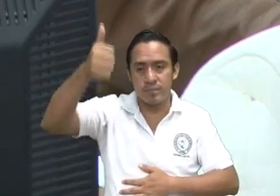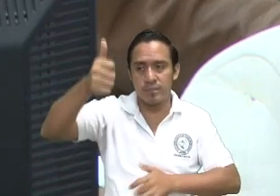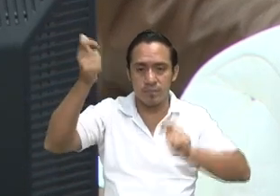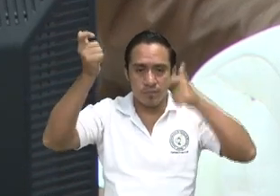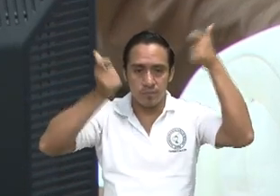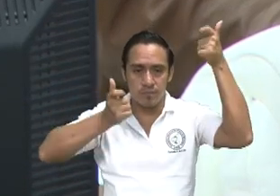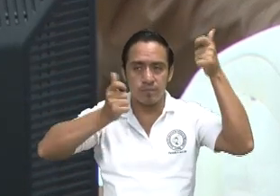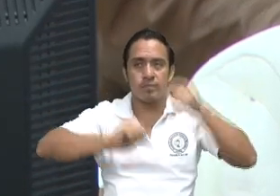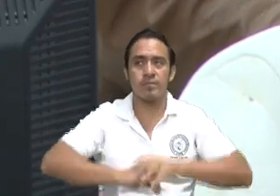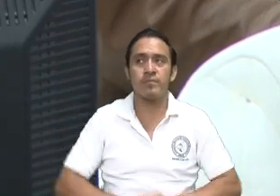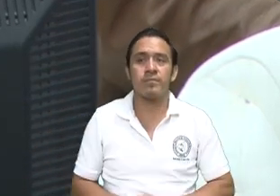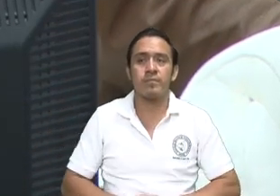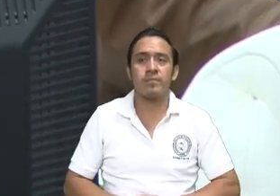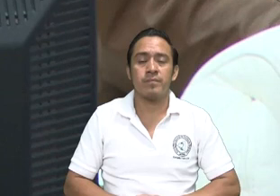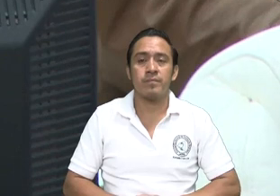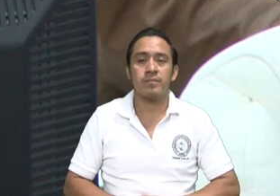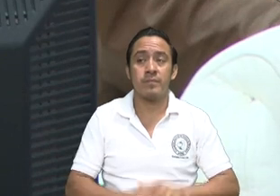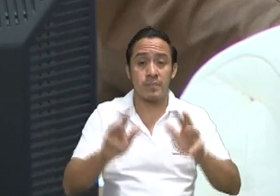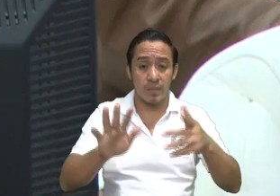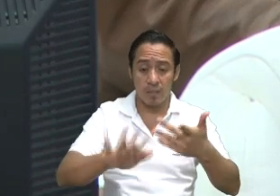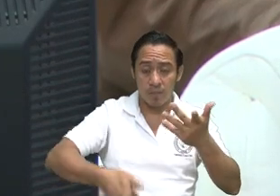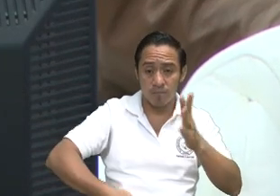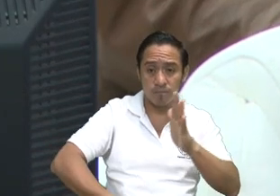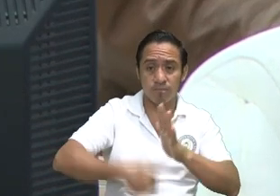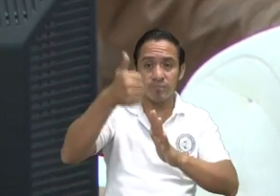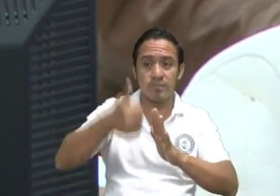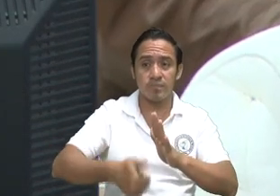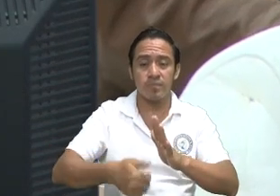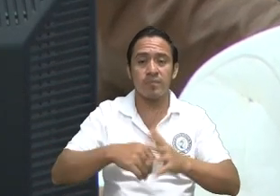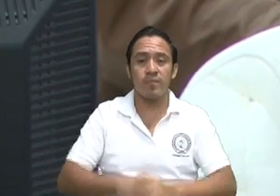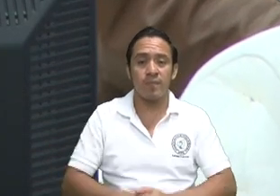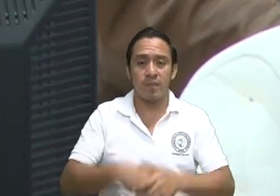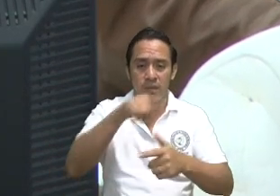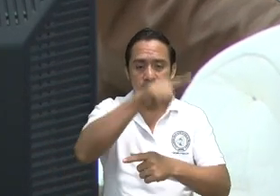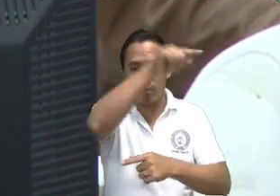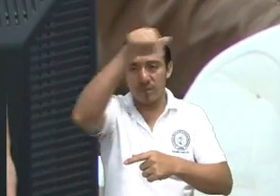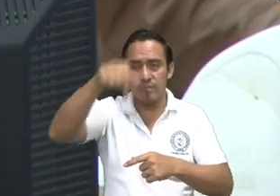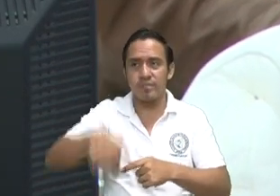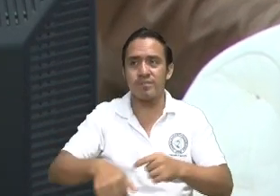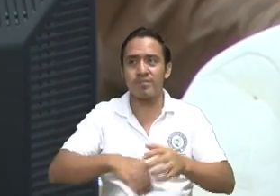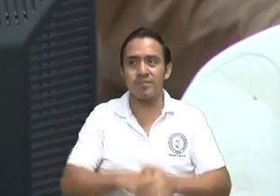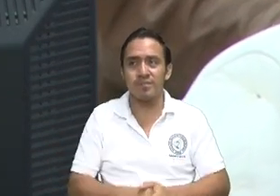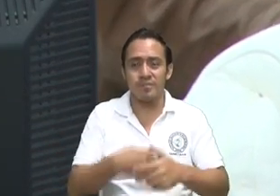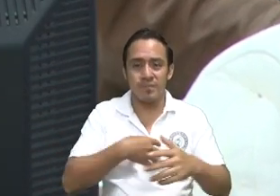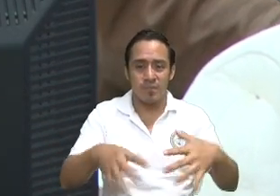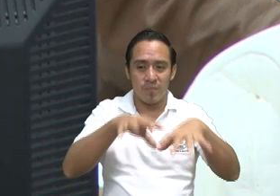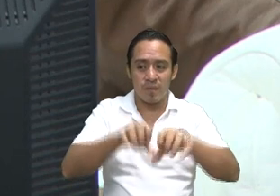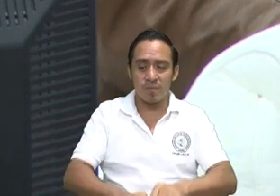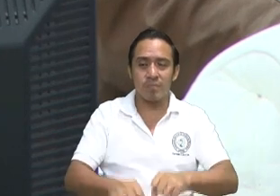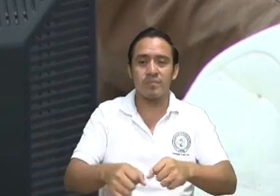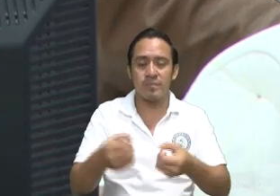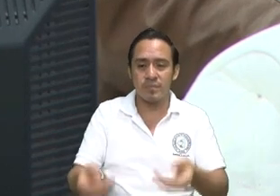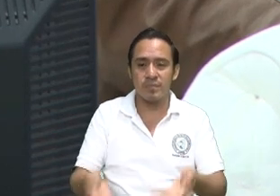Sandino, después de echar al macho, al invasor, al yanqui invasor, acordó